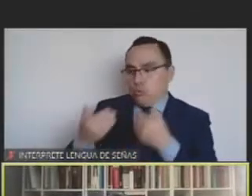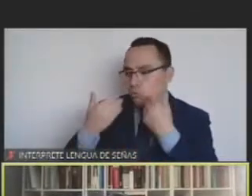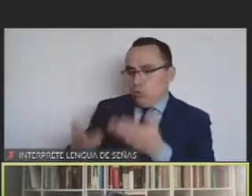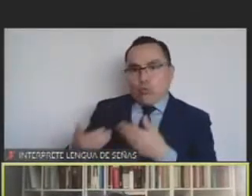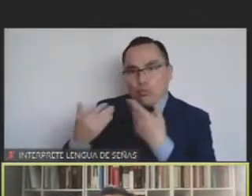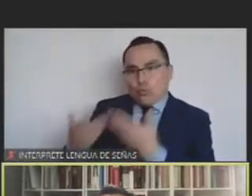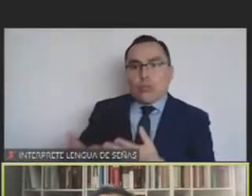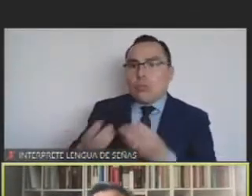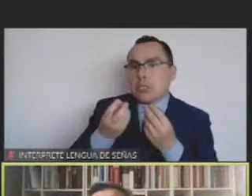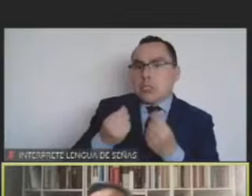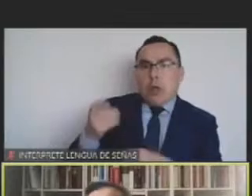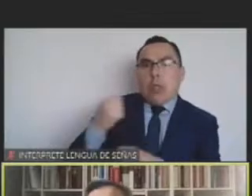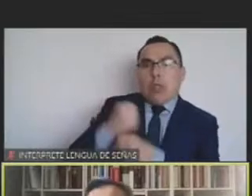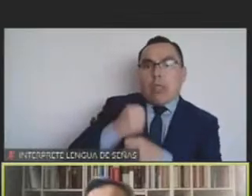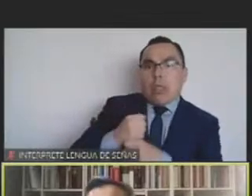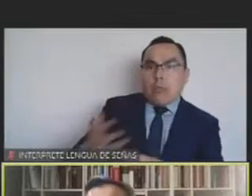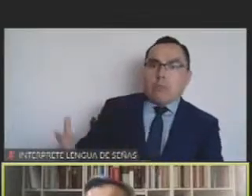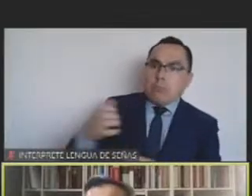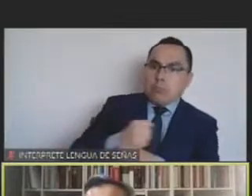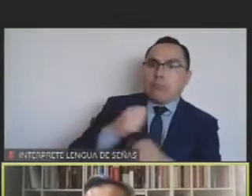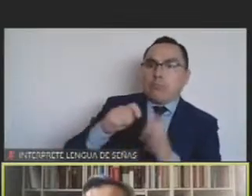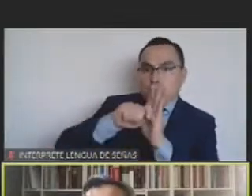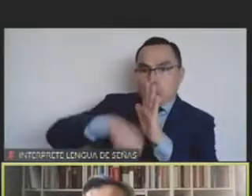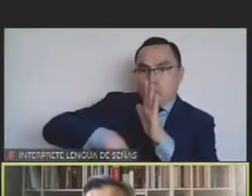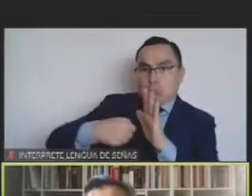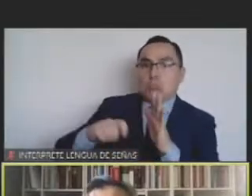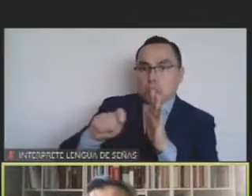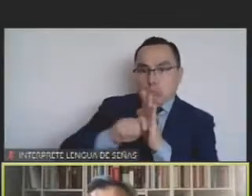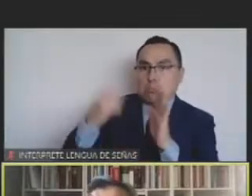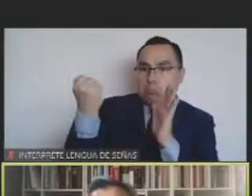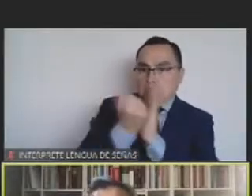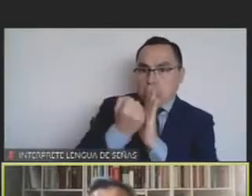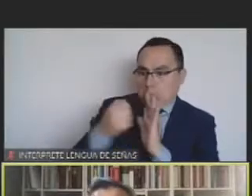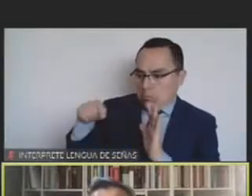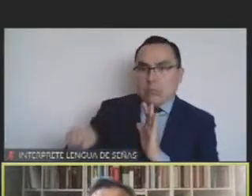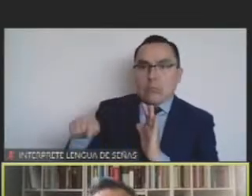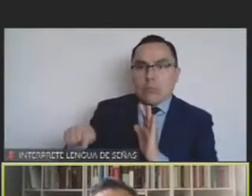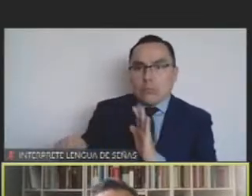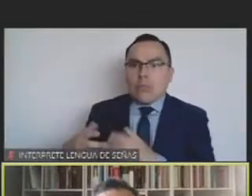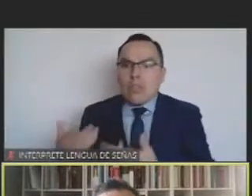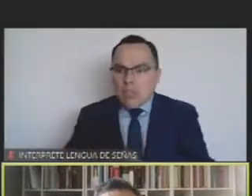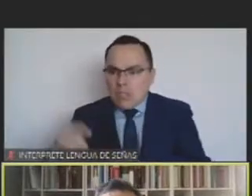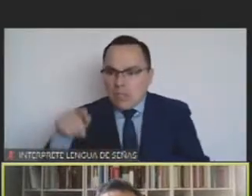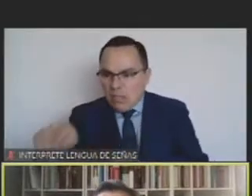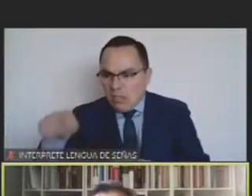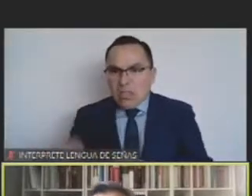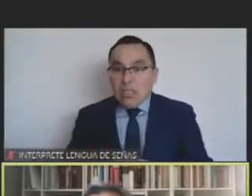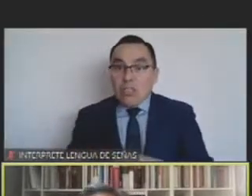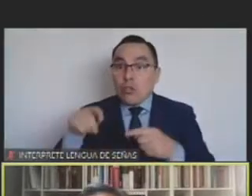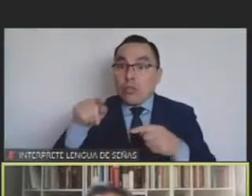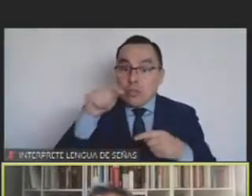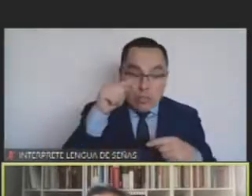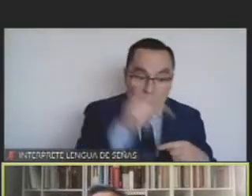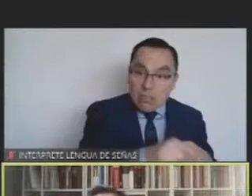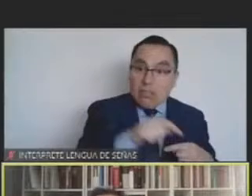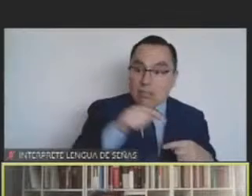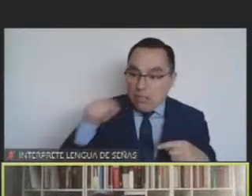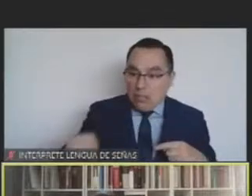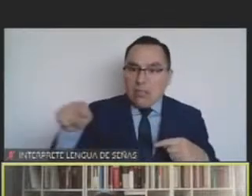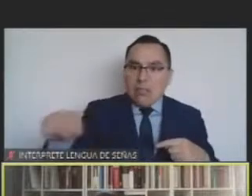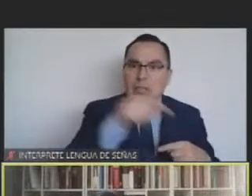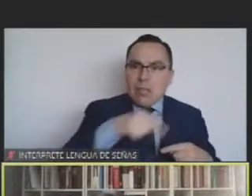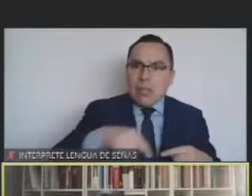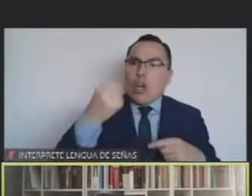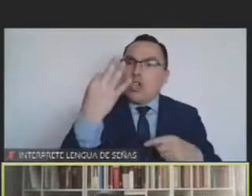autorizaciones, que de alguna otra manera permiten el desarrollo de actividades con ciertos privilegios, ¿no? Eso incentiva